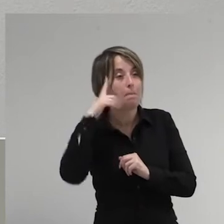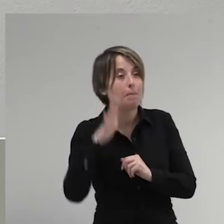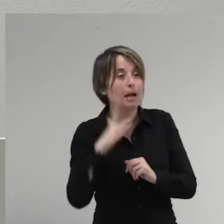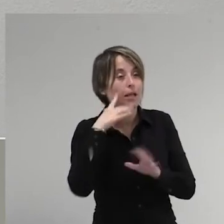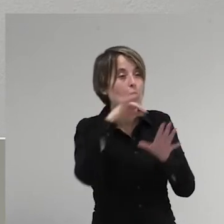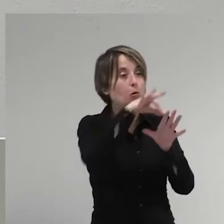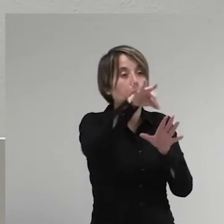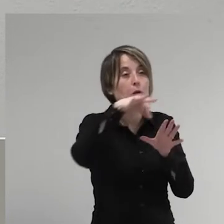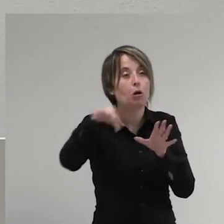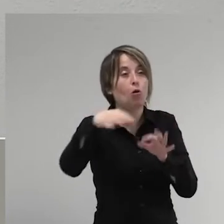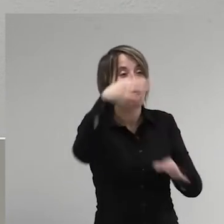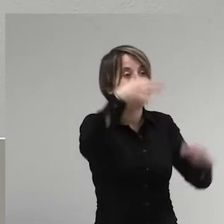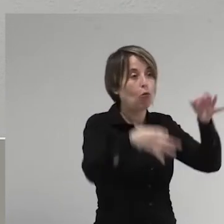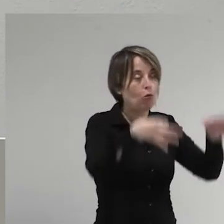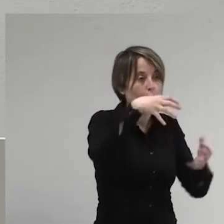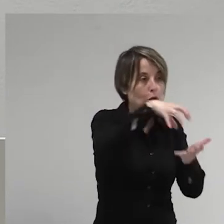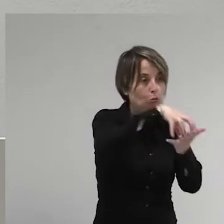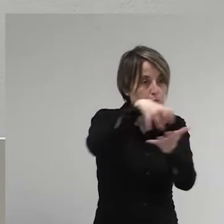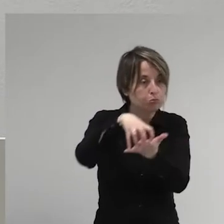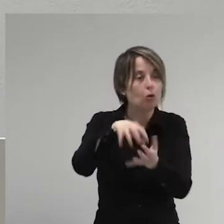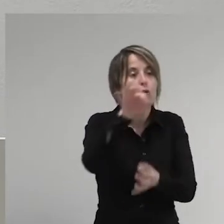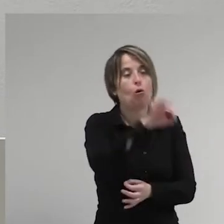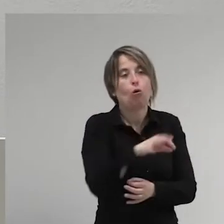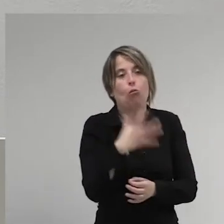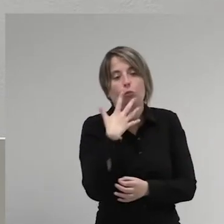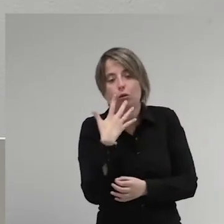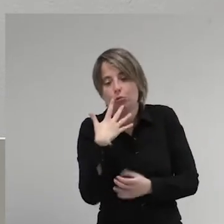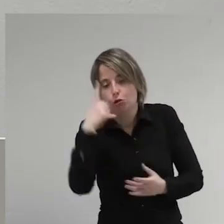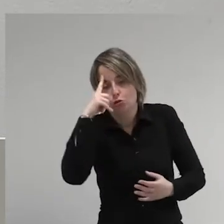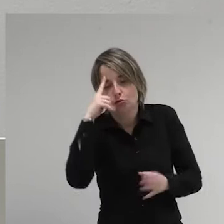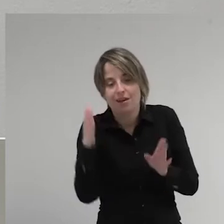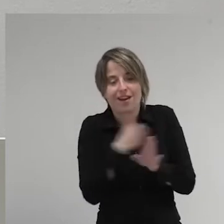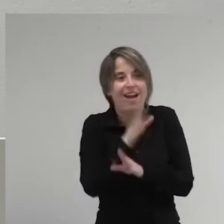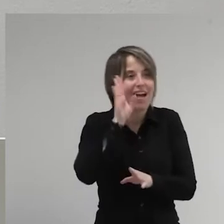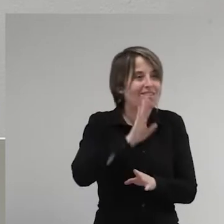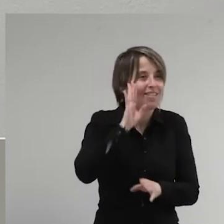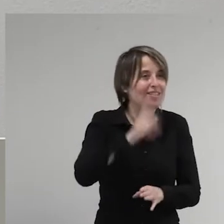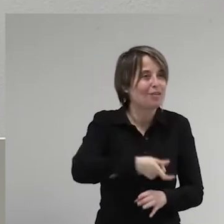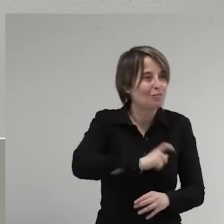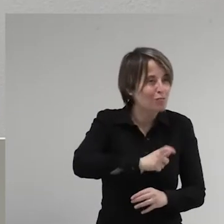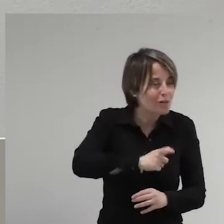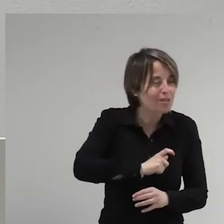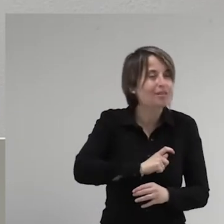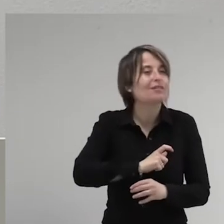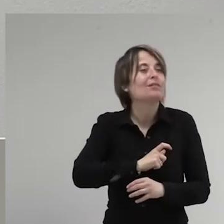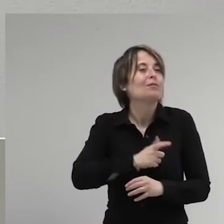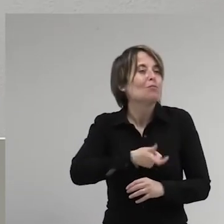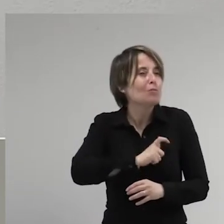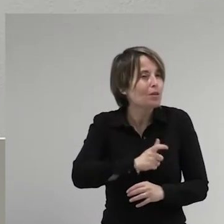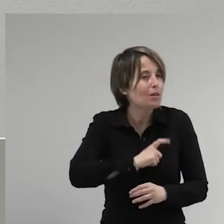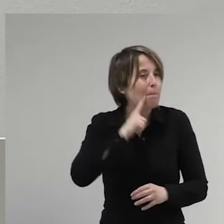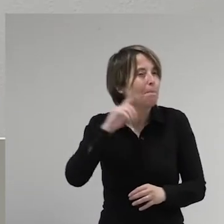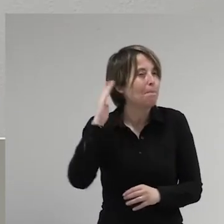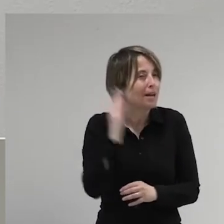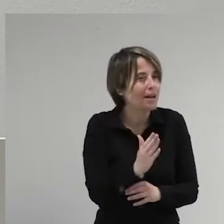instancias jurídicas o teniendo, yo qué sé, antecedentes policiales, causas policiales, causas